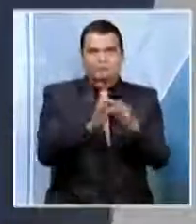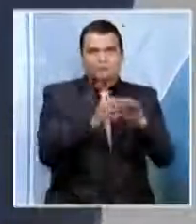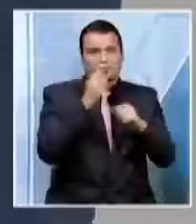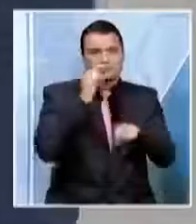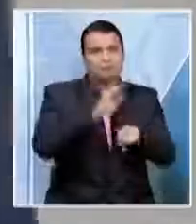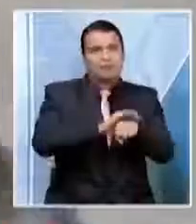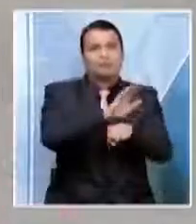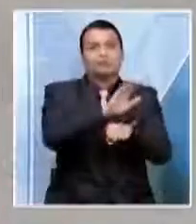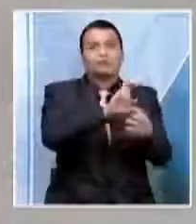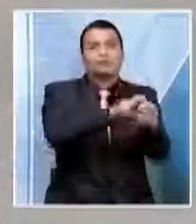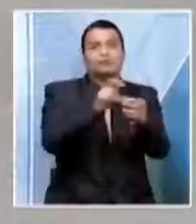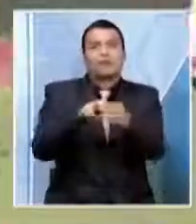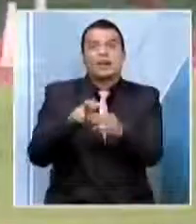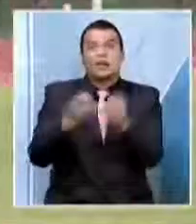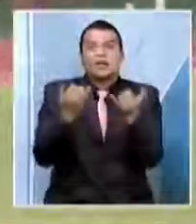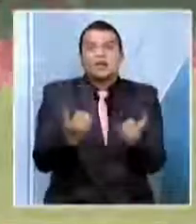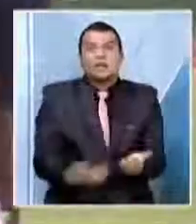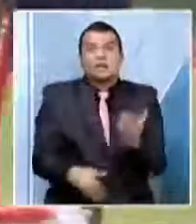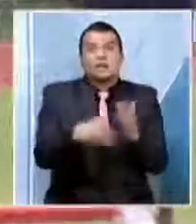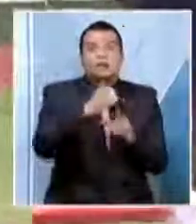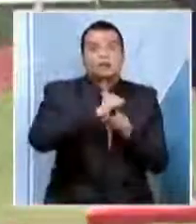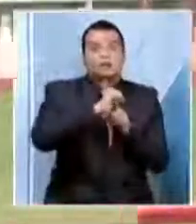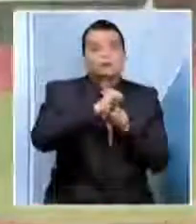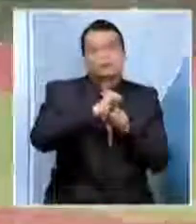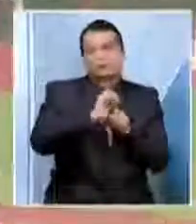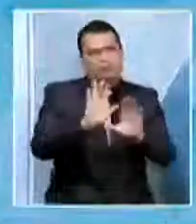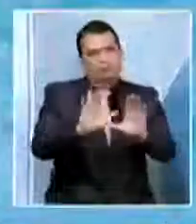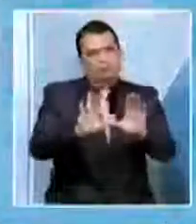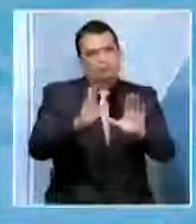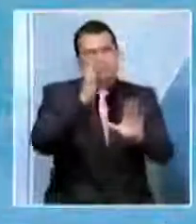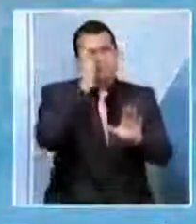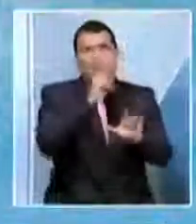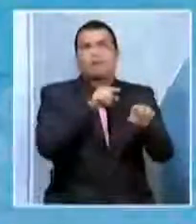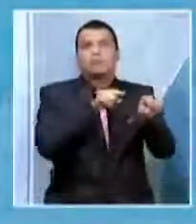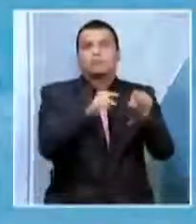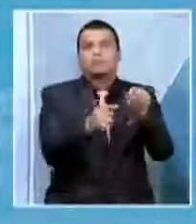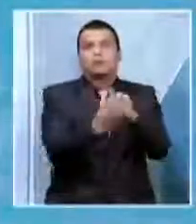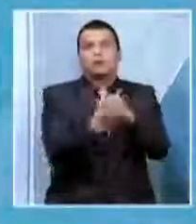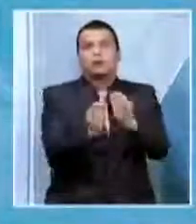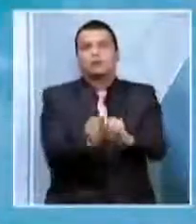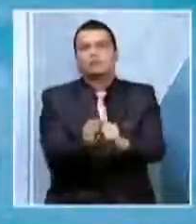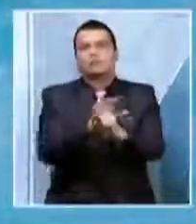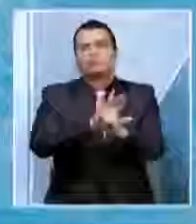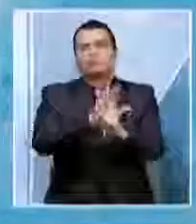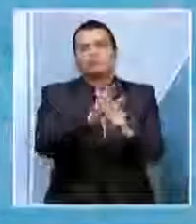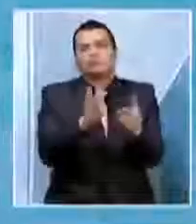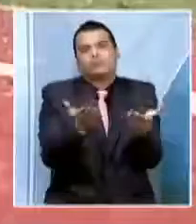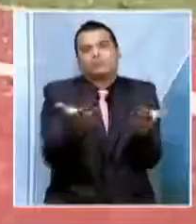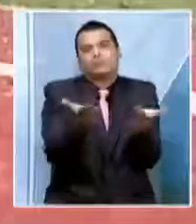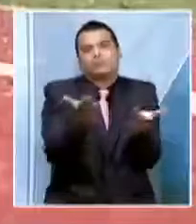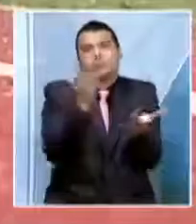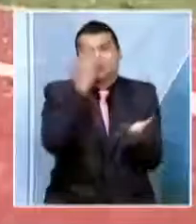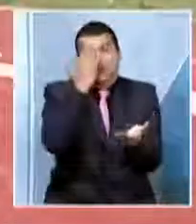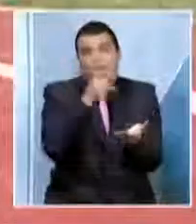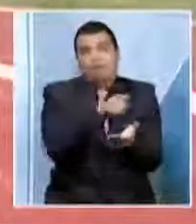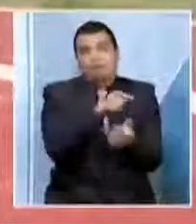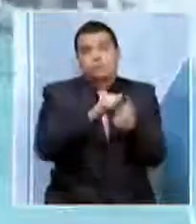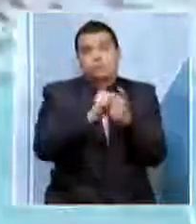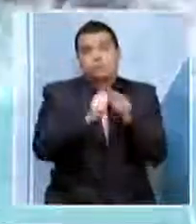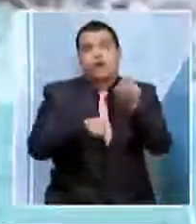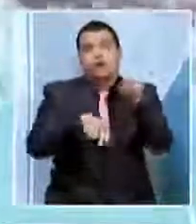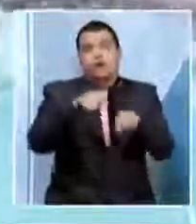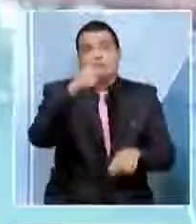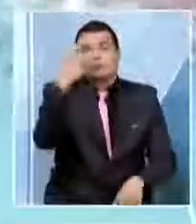federaciones no forzar el regreso a prácticas de los deportistas debido a los casos positivos de COVID-19 que presentan varios atletas de altos